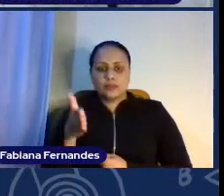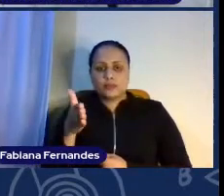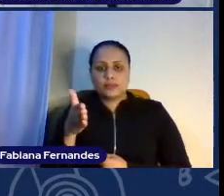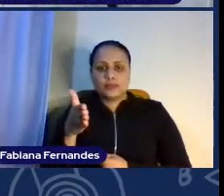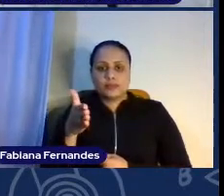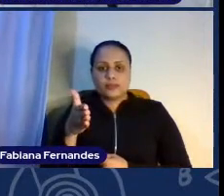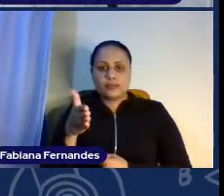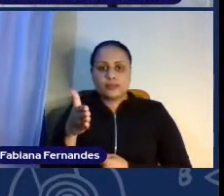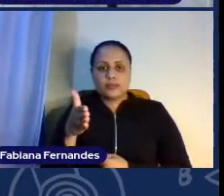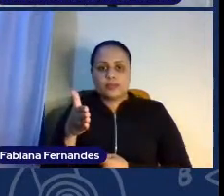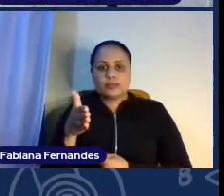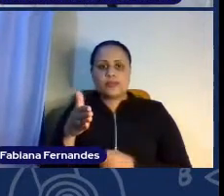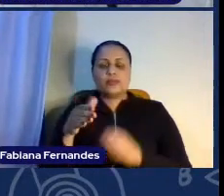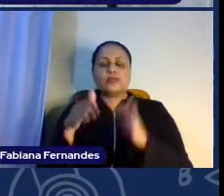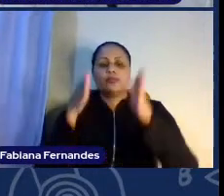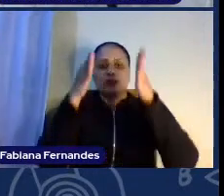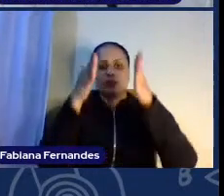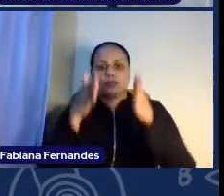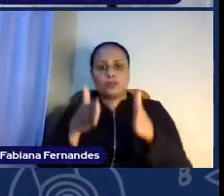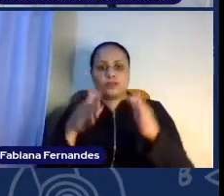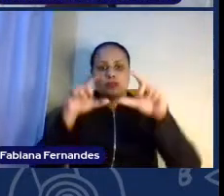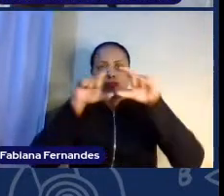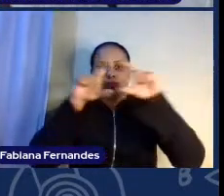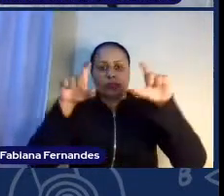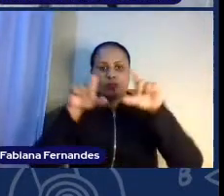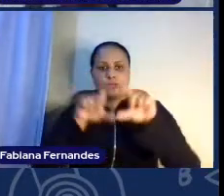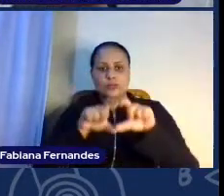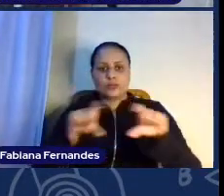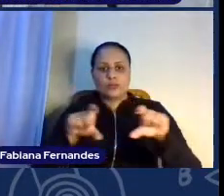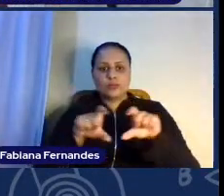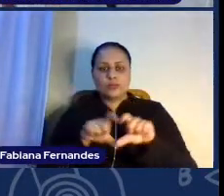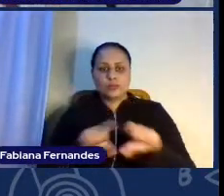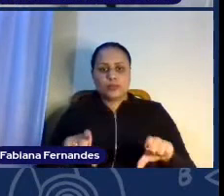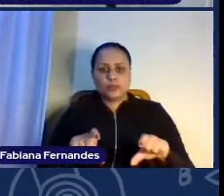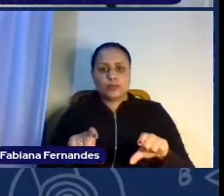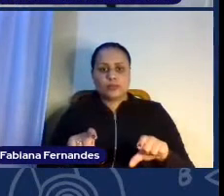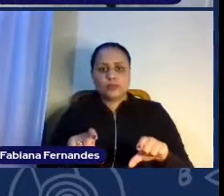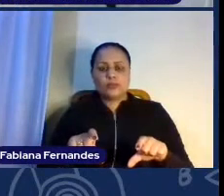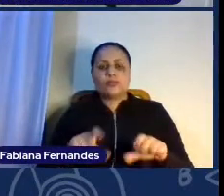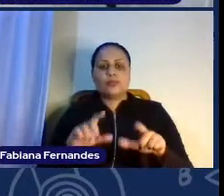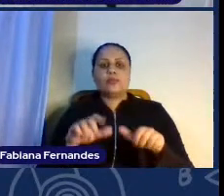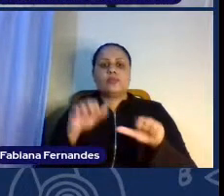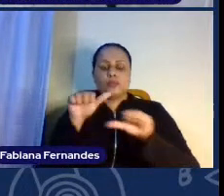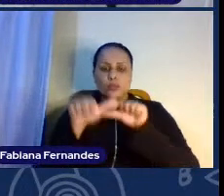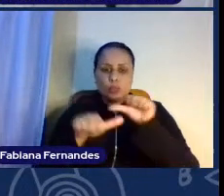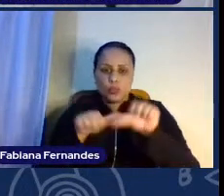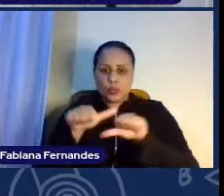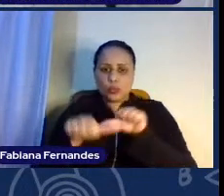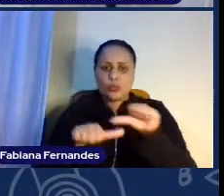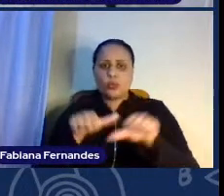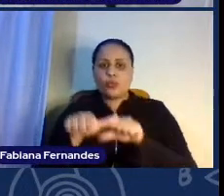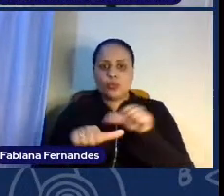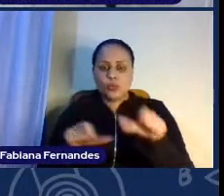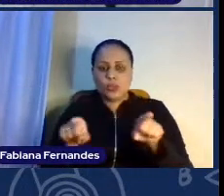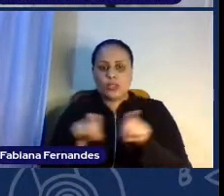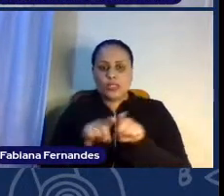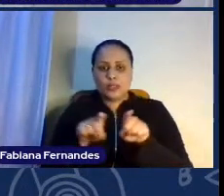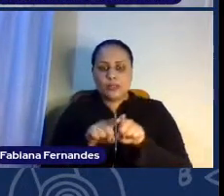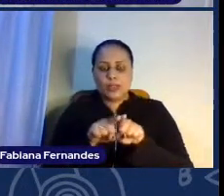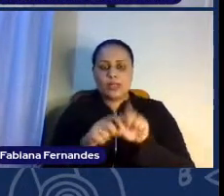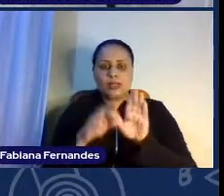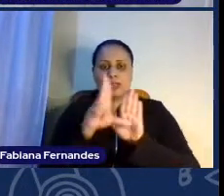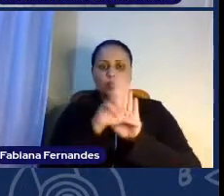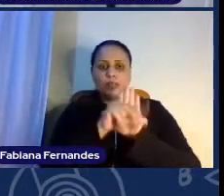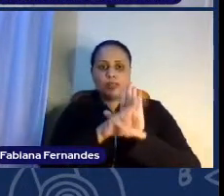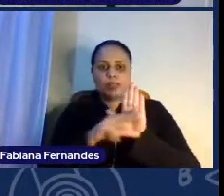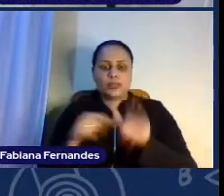cerebro medio y cerebro posterior, que se siguen modificando en el transcurso de la gestación, de